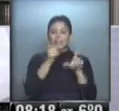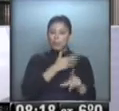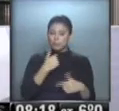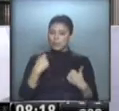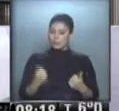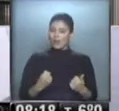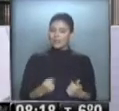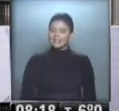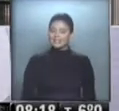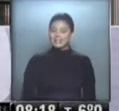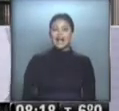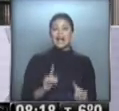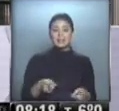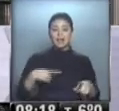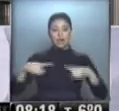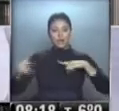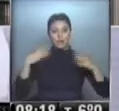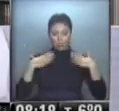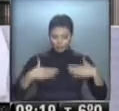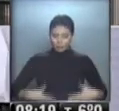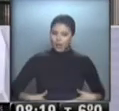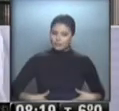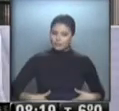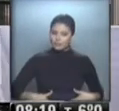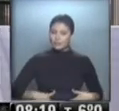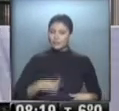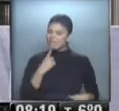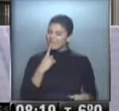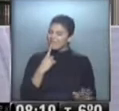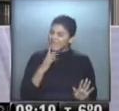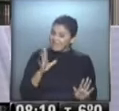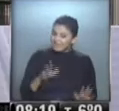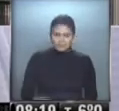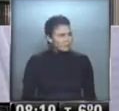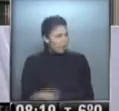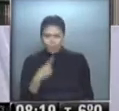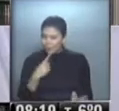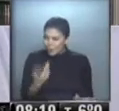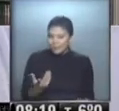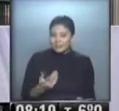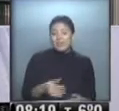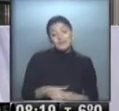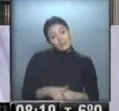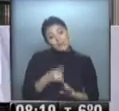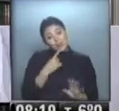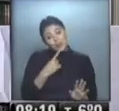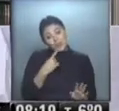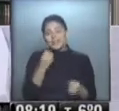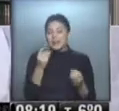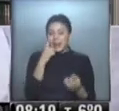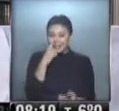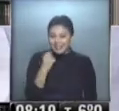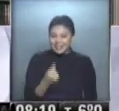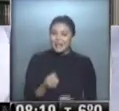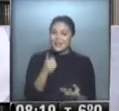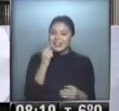mucho entusiasmo y una coordinación de movimientos me la perdidosa podemos decir todos los días